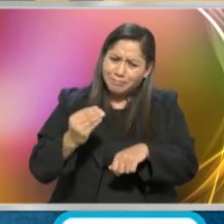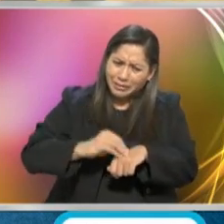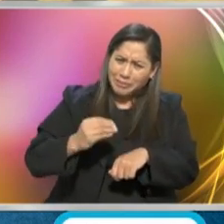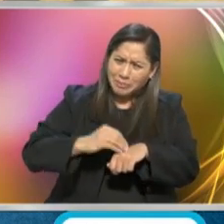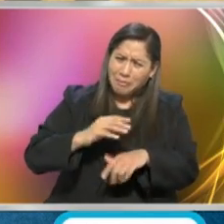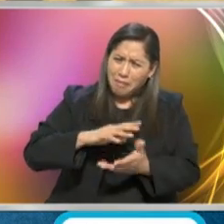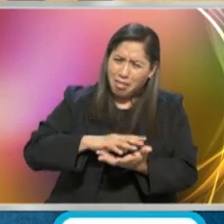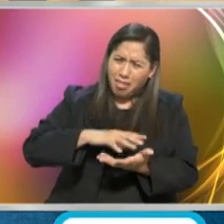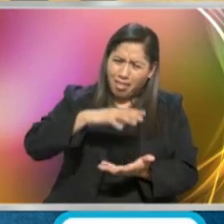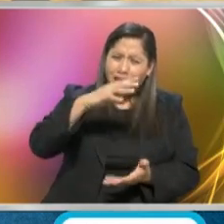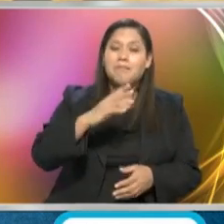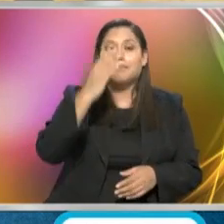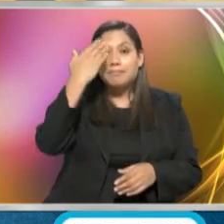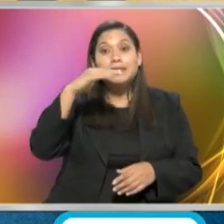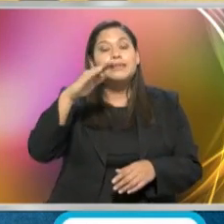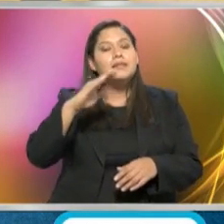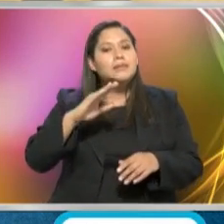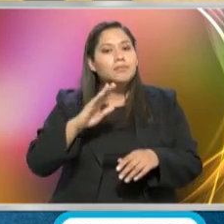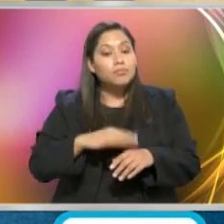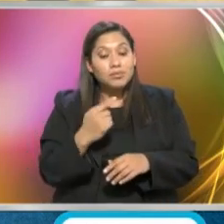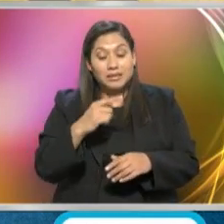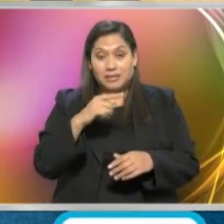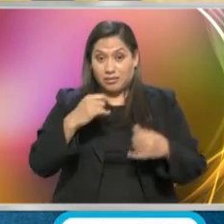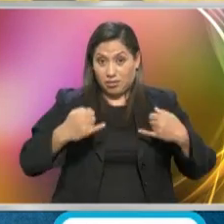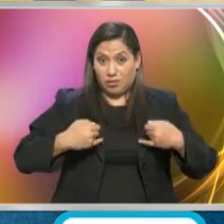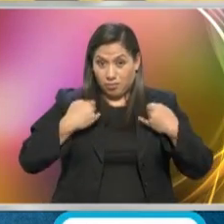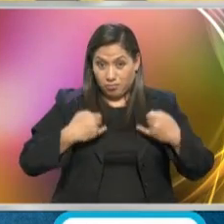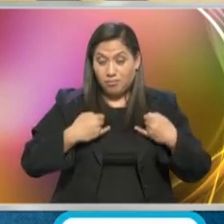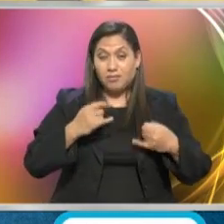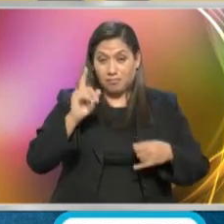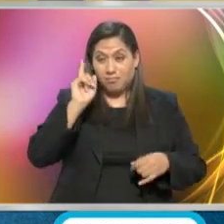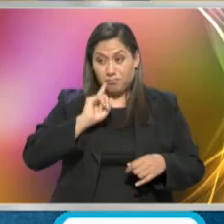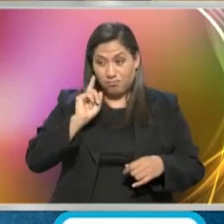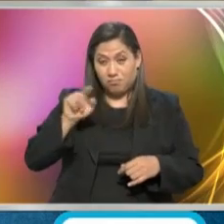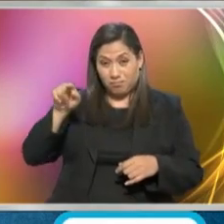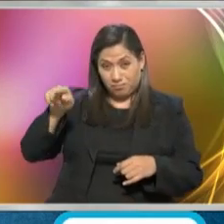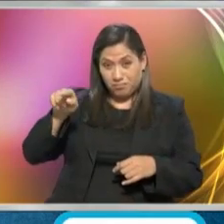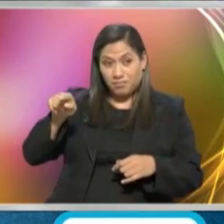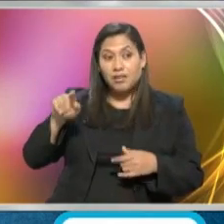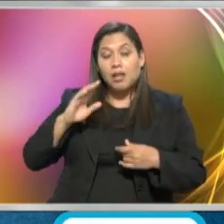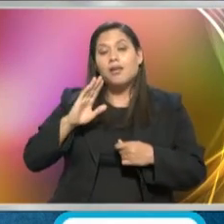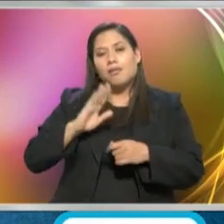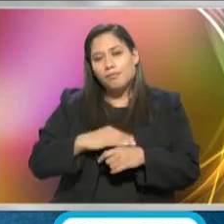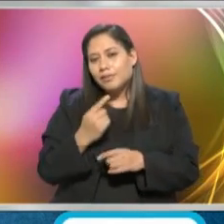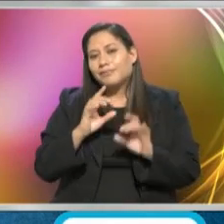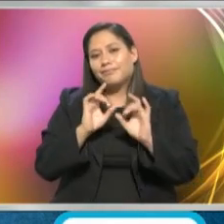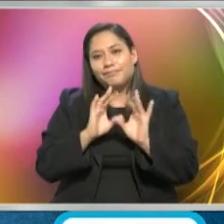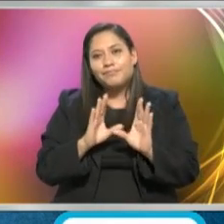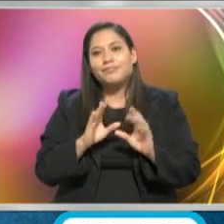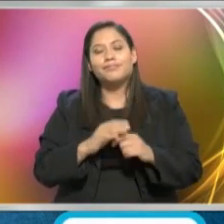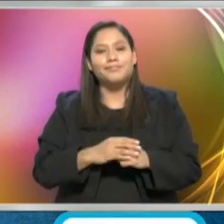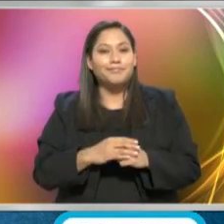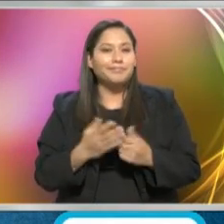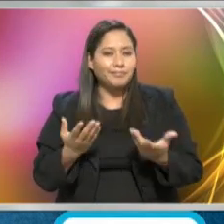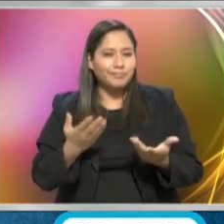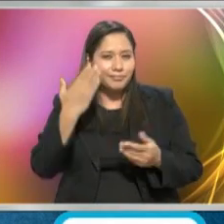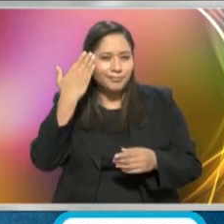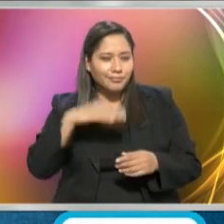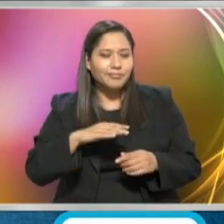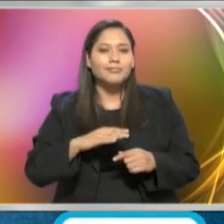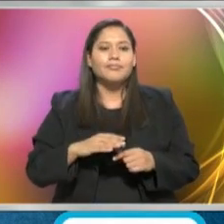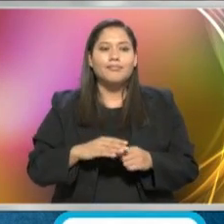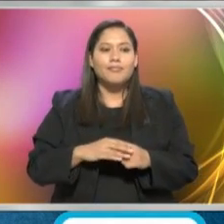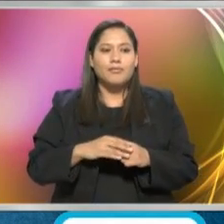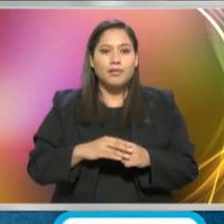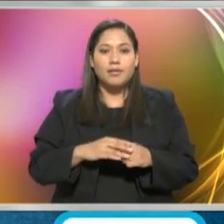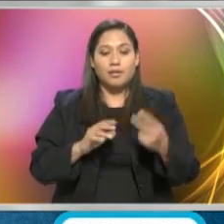punto importante porque, por ejemplo, tú decías los adolescentes o la adolescente, ¿no? ¿Por qué? Exacto. Porque de repente tienen que ver, o sea, bueno, evidentemente tienen